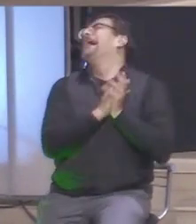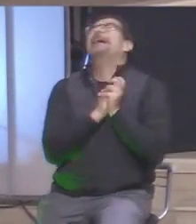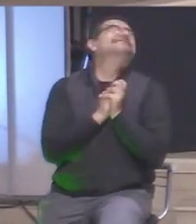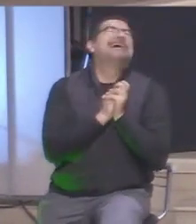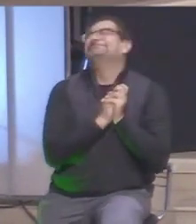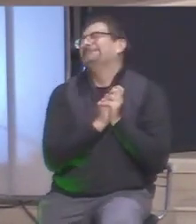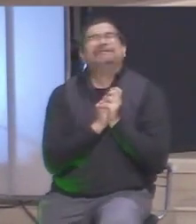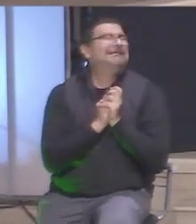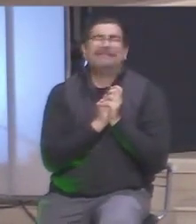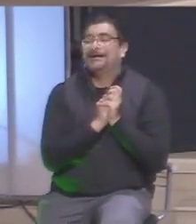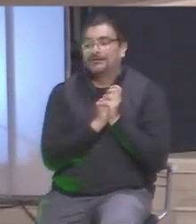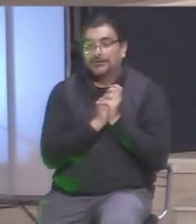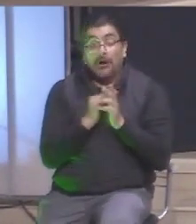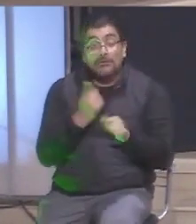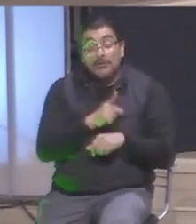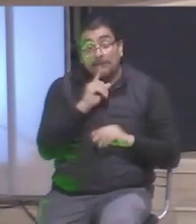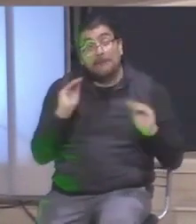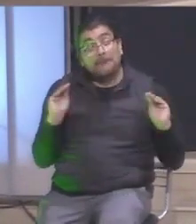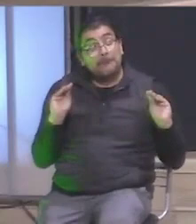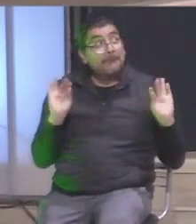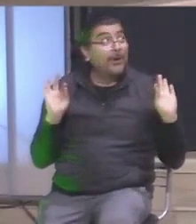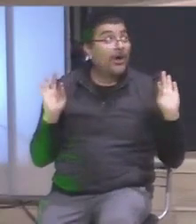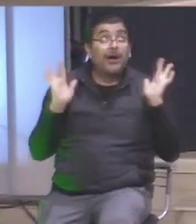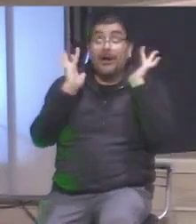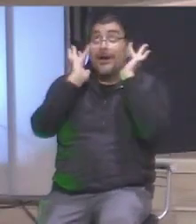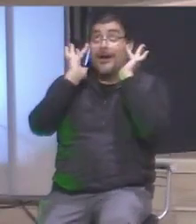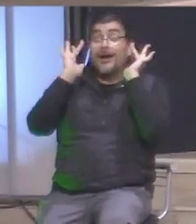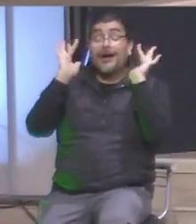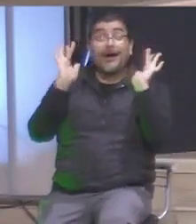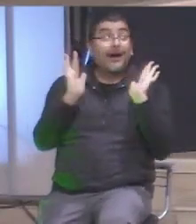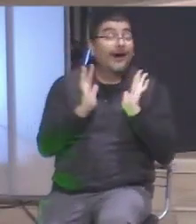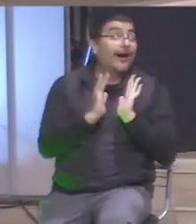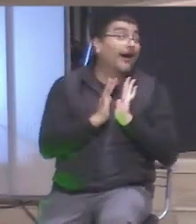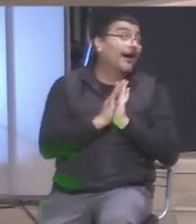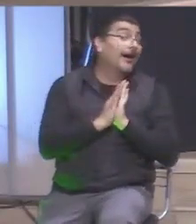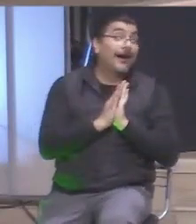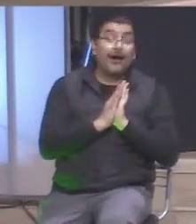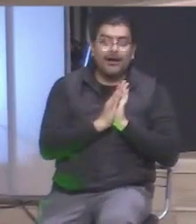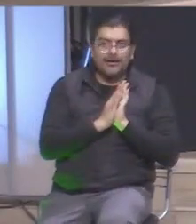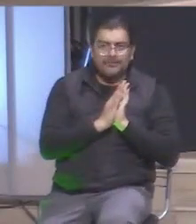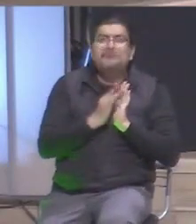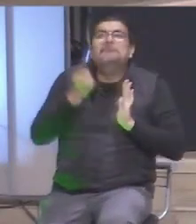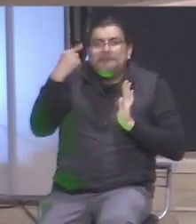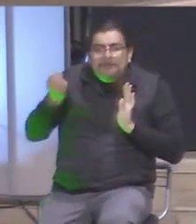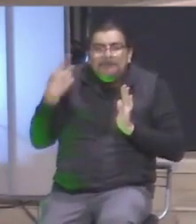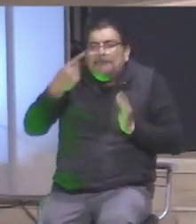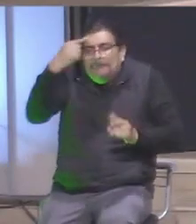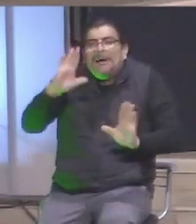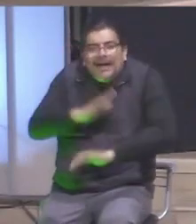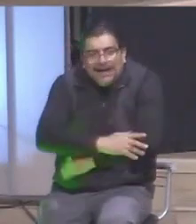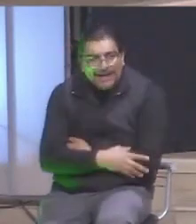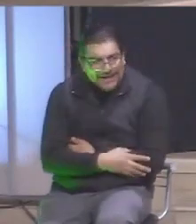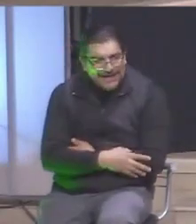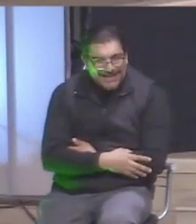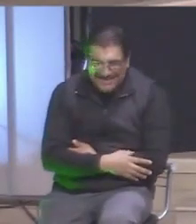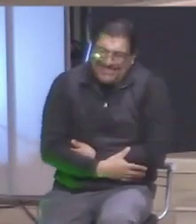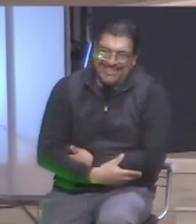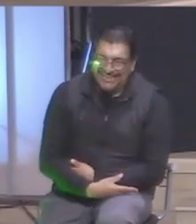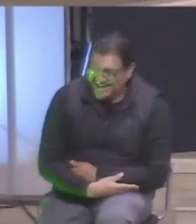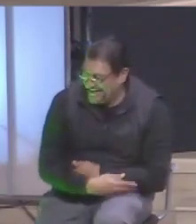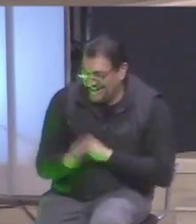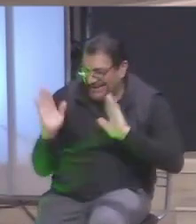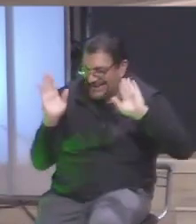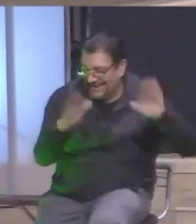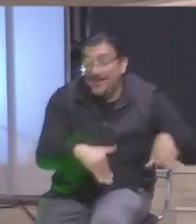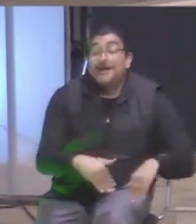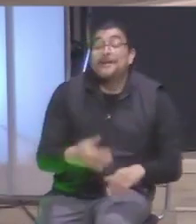aquí y aquí todos están perfectos Yo no sé para qué estoy predicando digo yo entonces